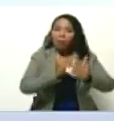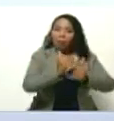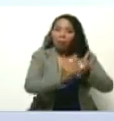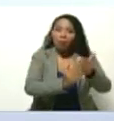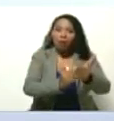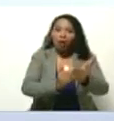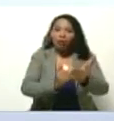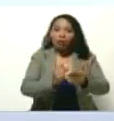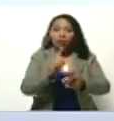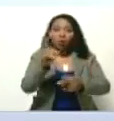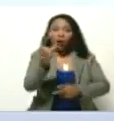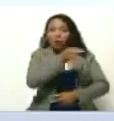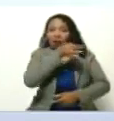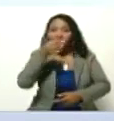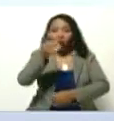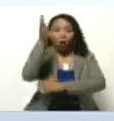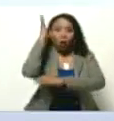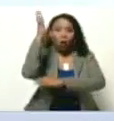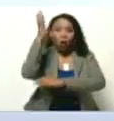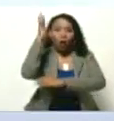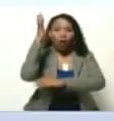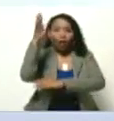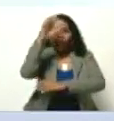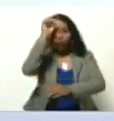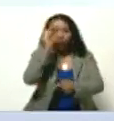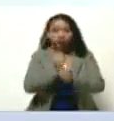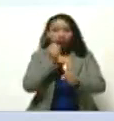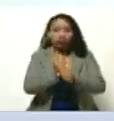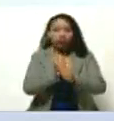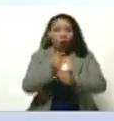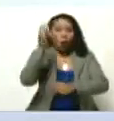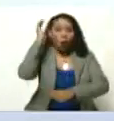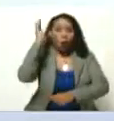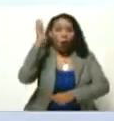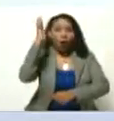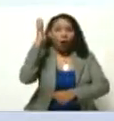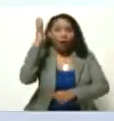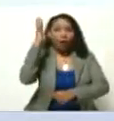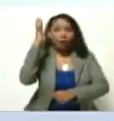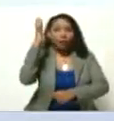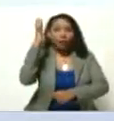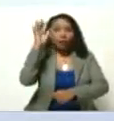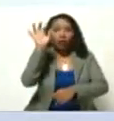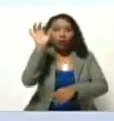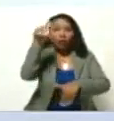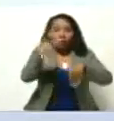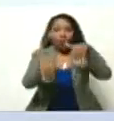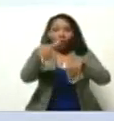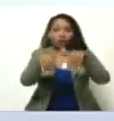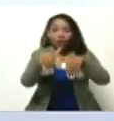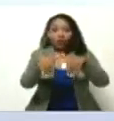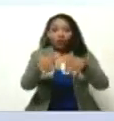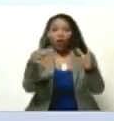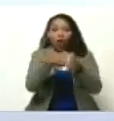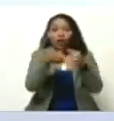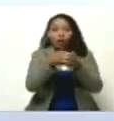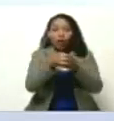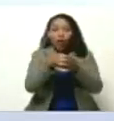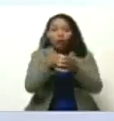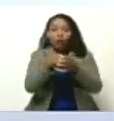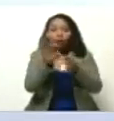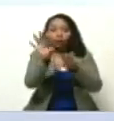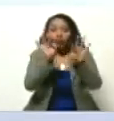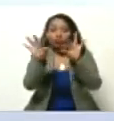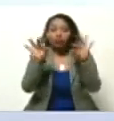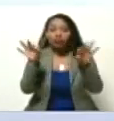de unas extraordinarias jornadas, jornadas de elección de los equipos,